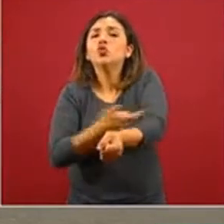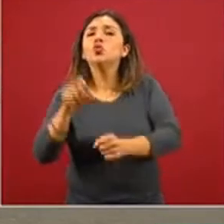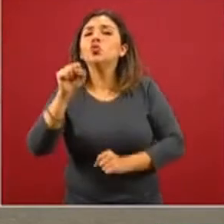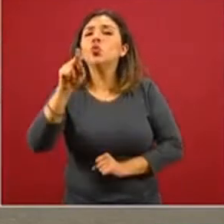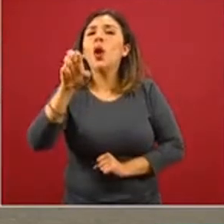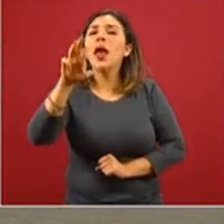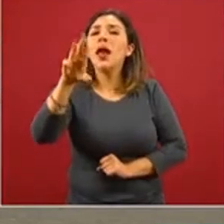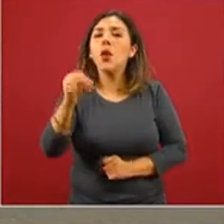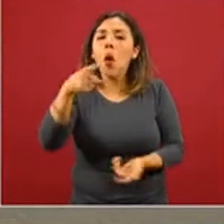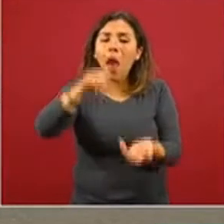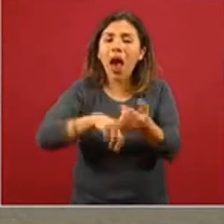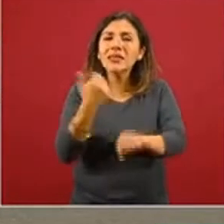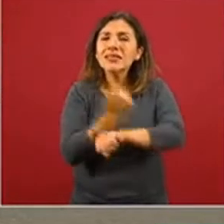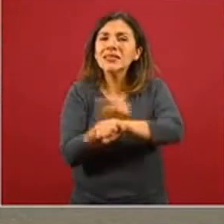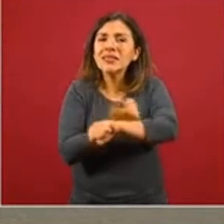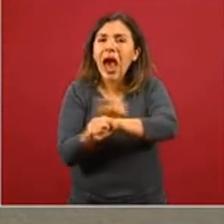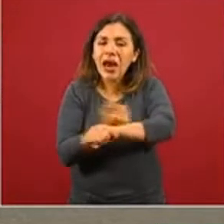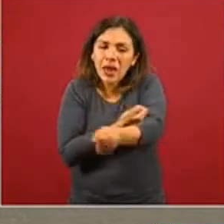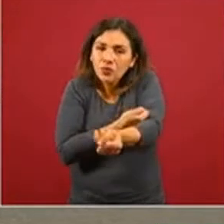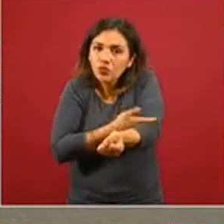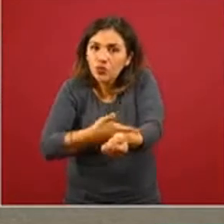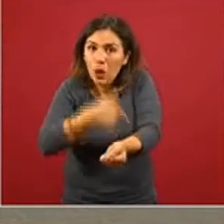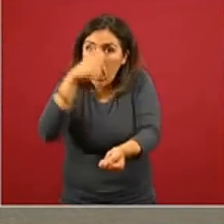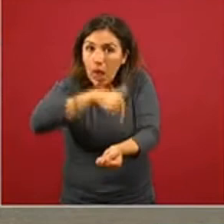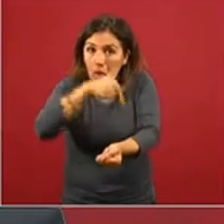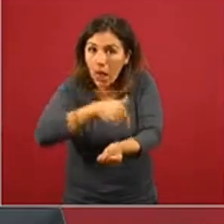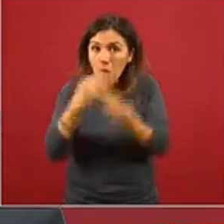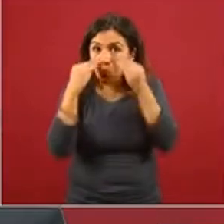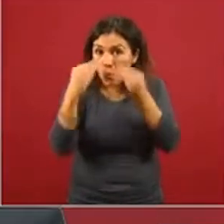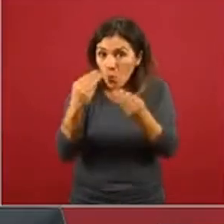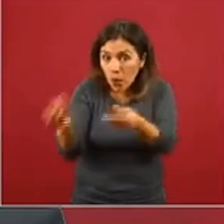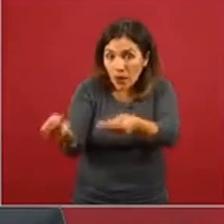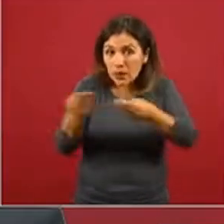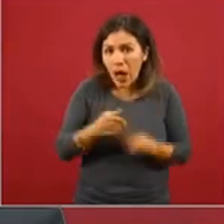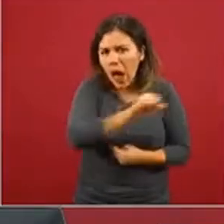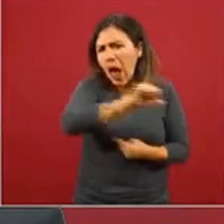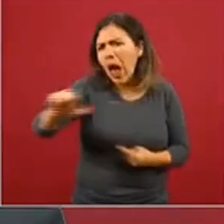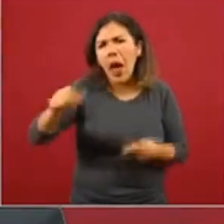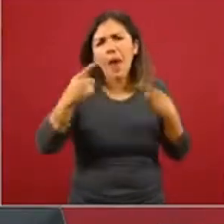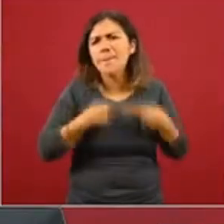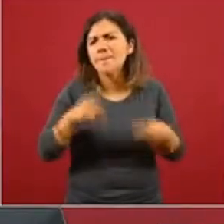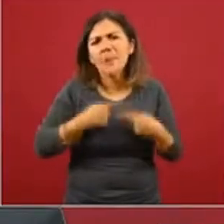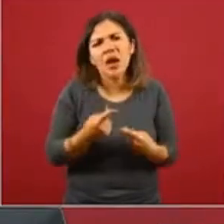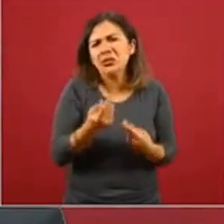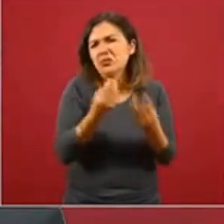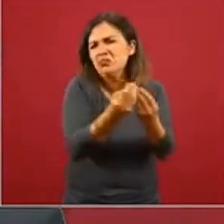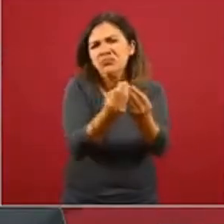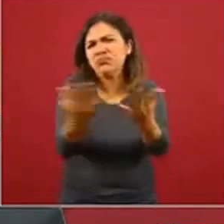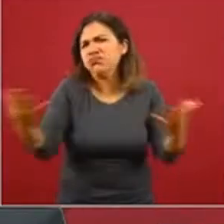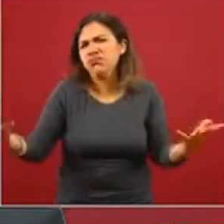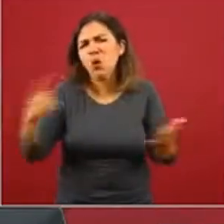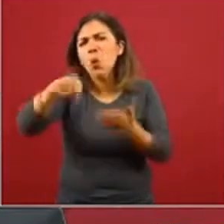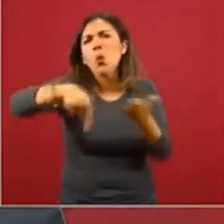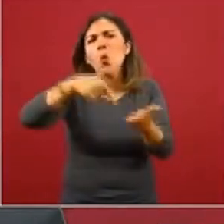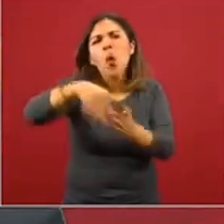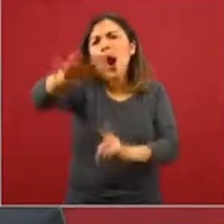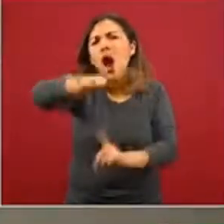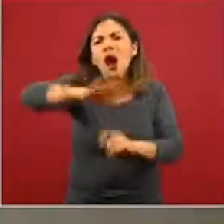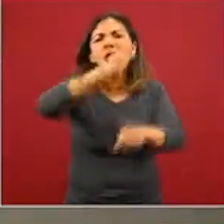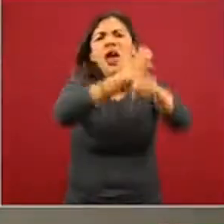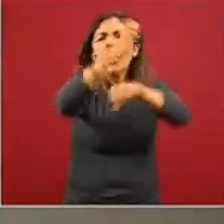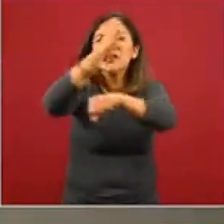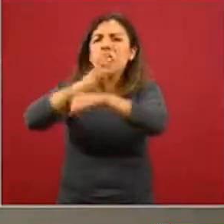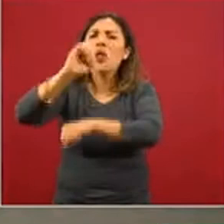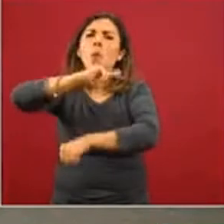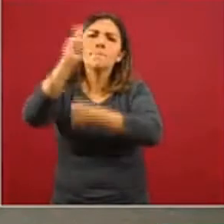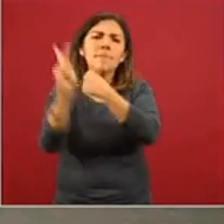es el componente líquido de la sangre. Entonces se toma una muestra de sangre de personas en una zona, por estado,